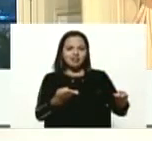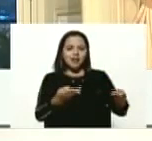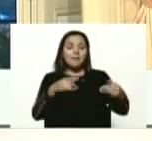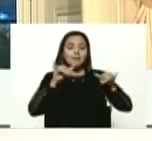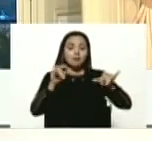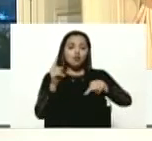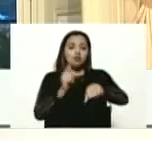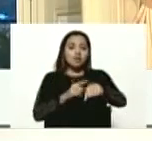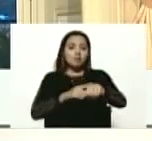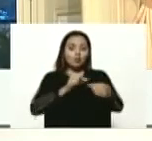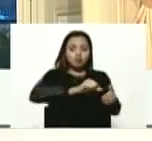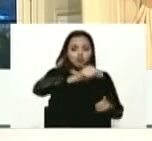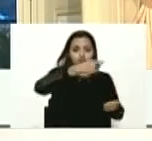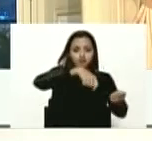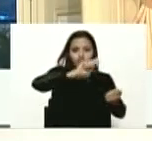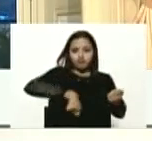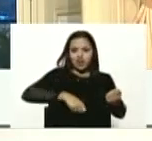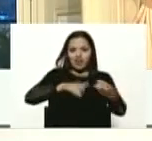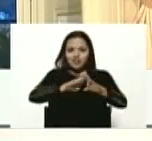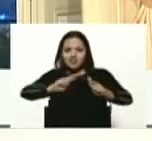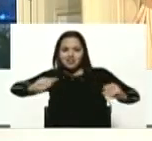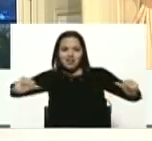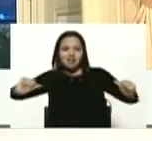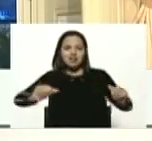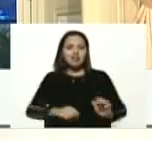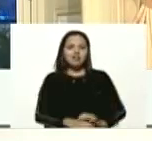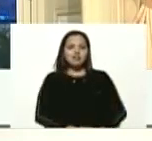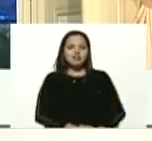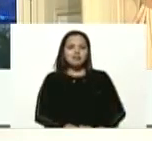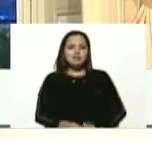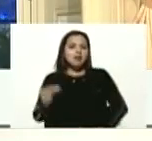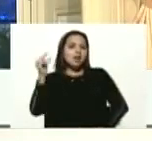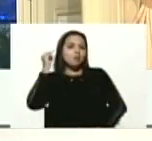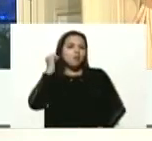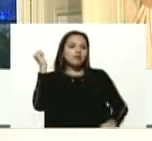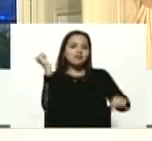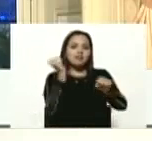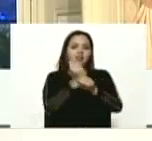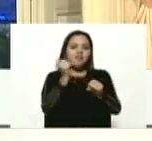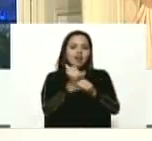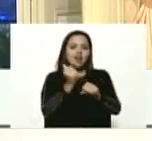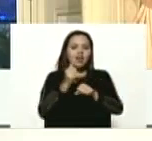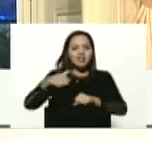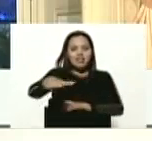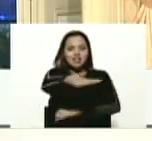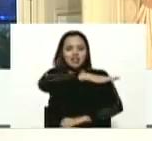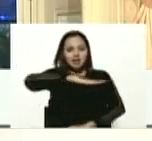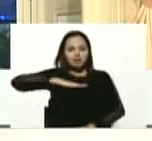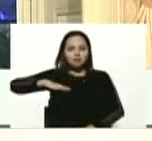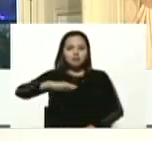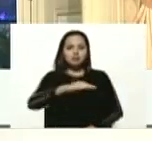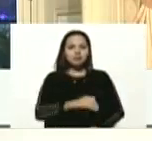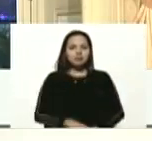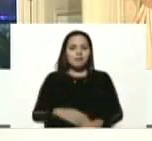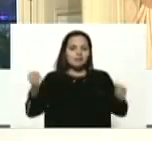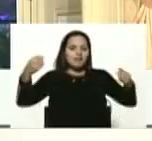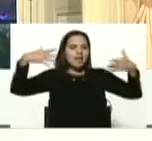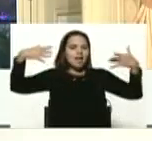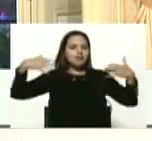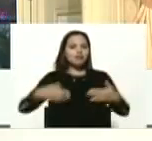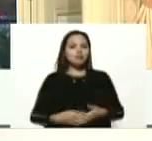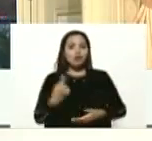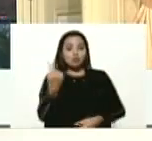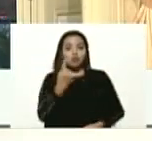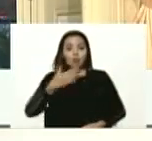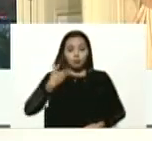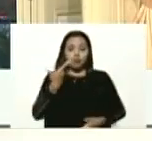de títulos de tierra para la mujer trabajadora del campo. Un milagro que solo